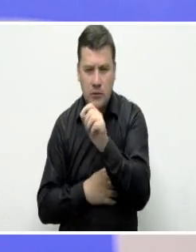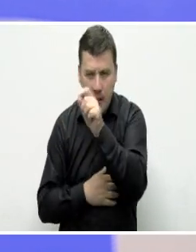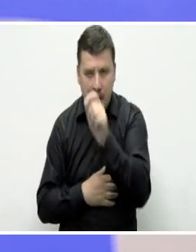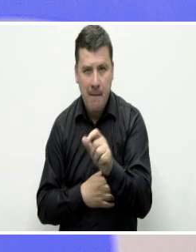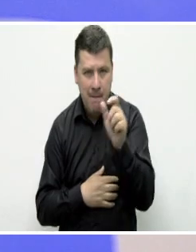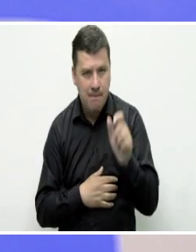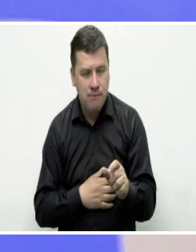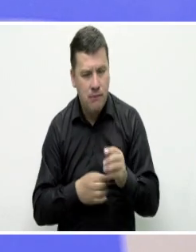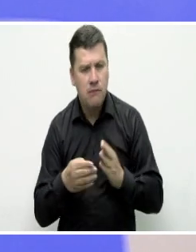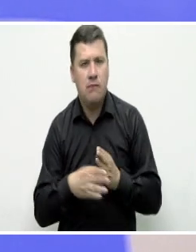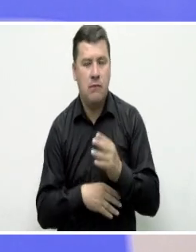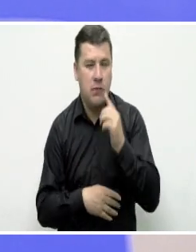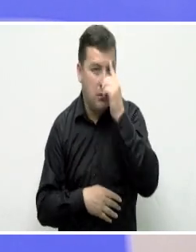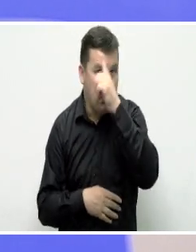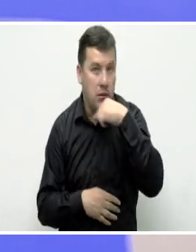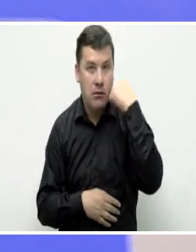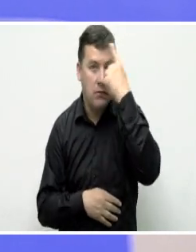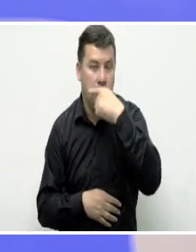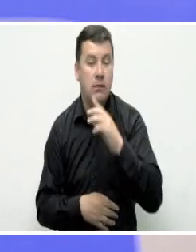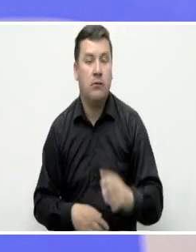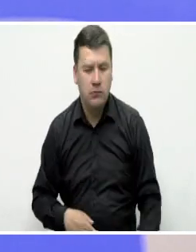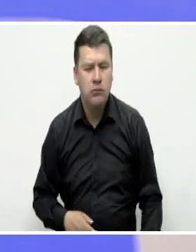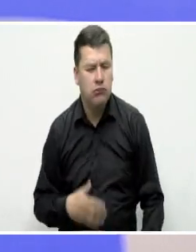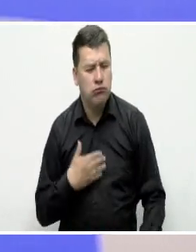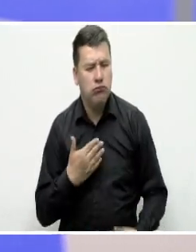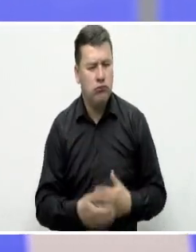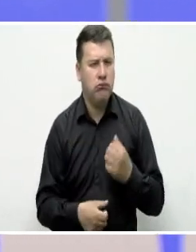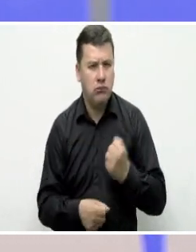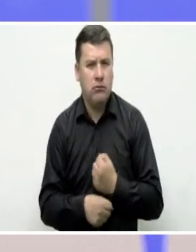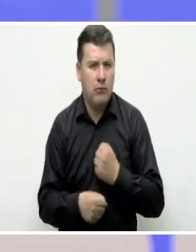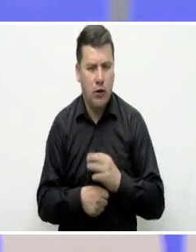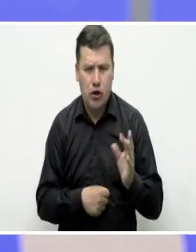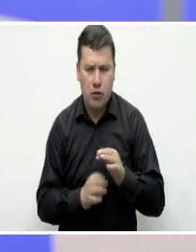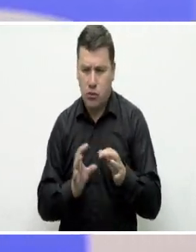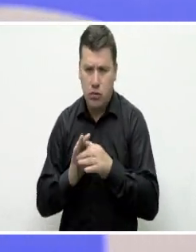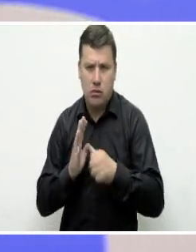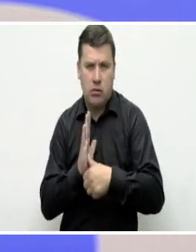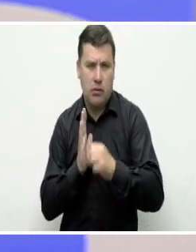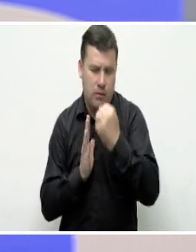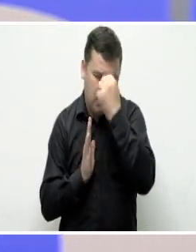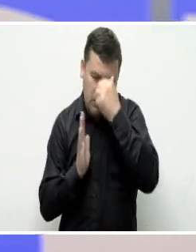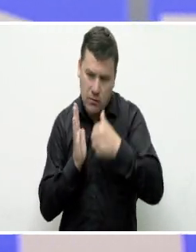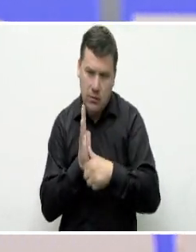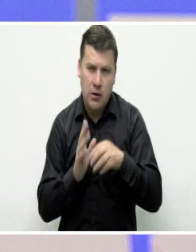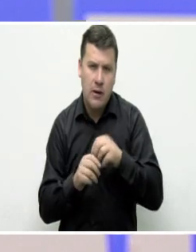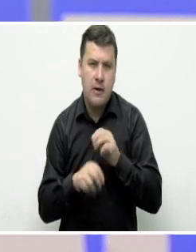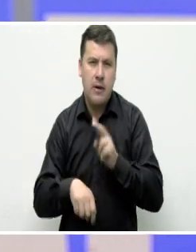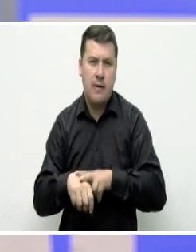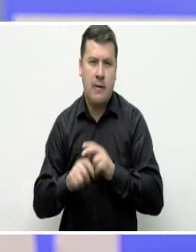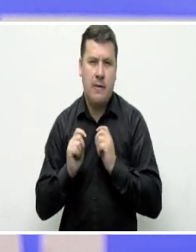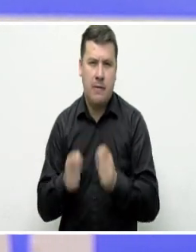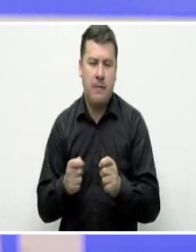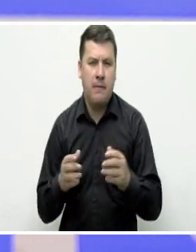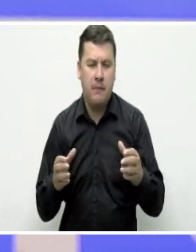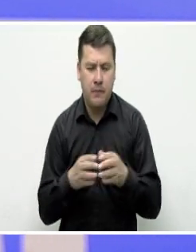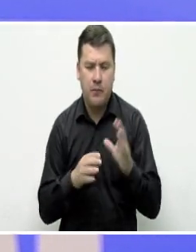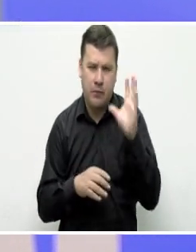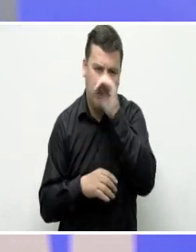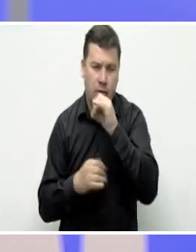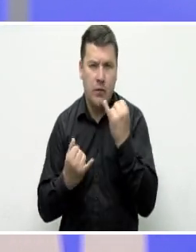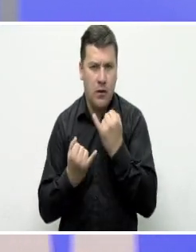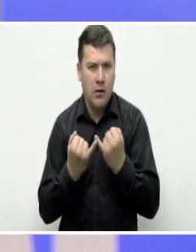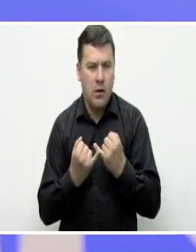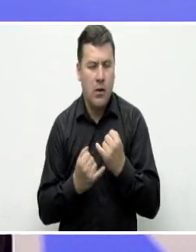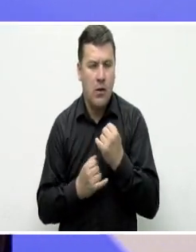personas a través del rostro. En eso hemos venido trabajando con todo el equipo de la Registraduría Delegada para la Identificación y